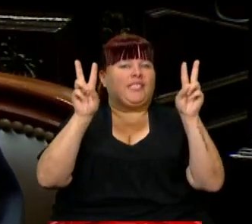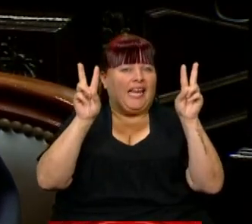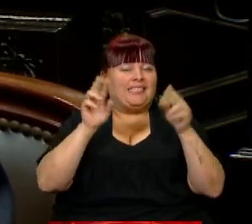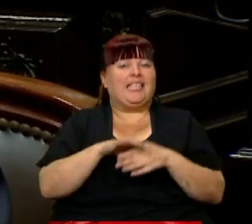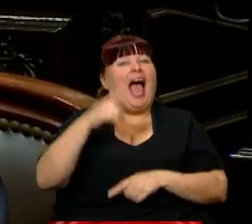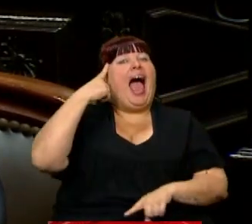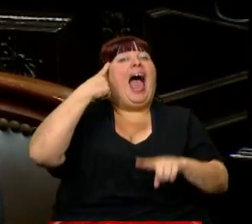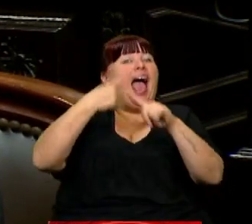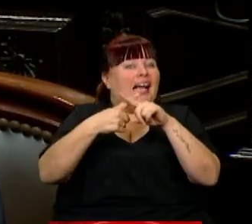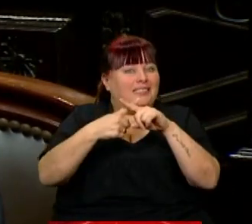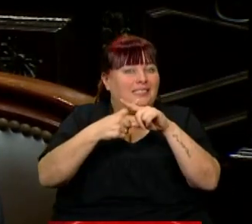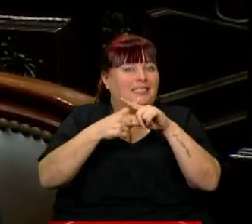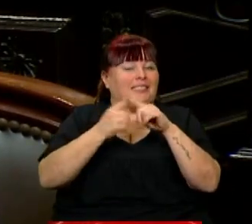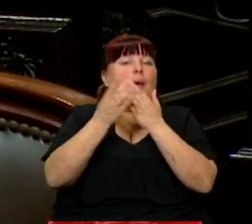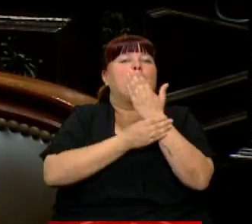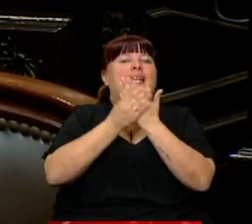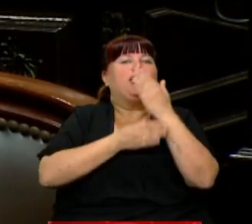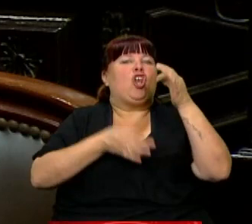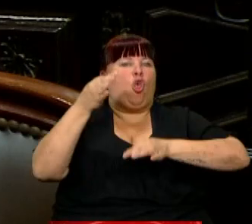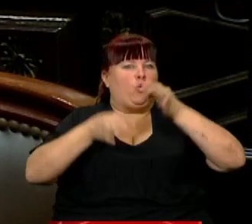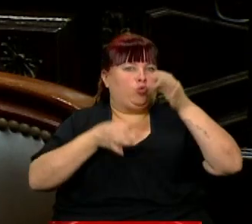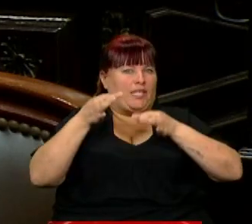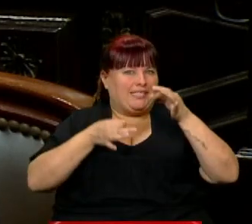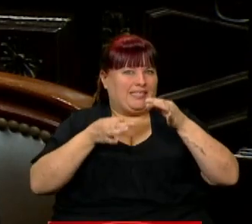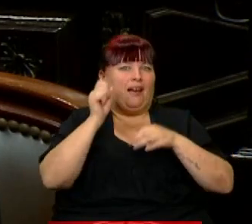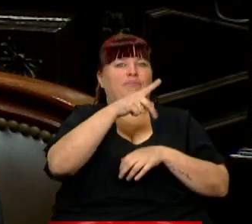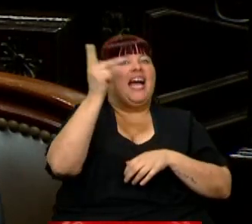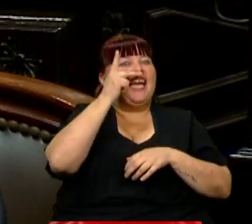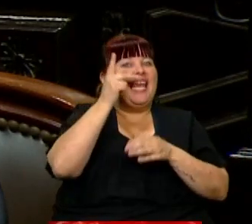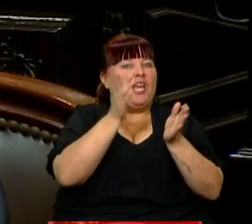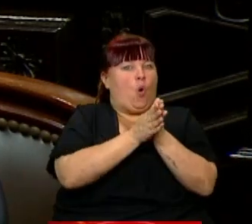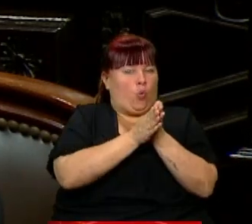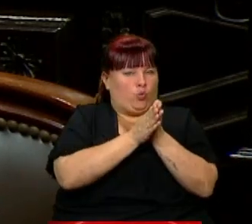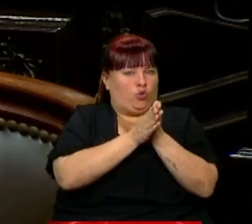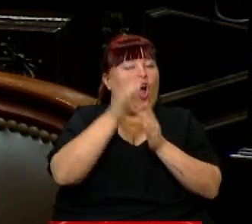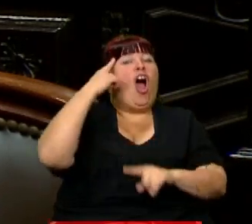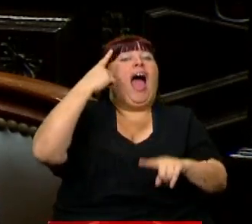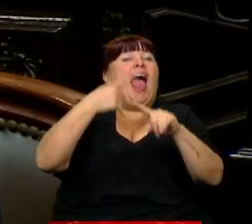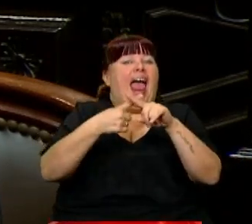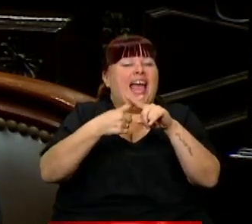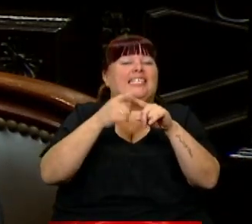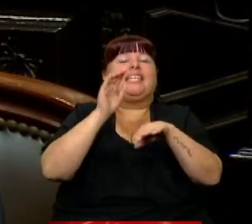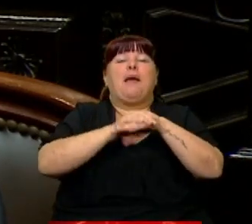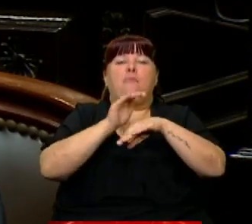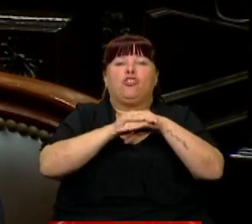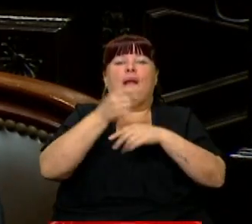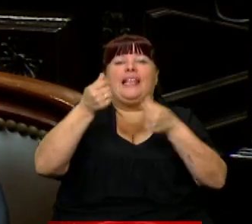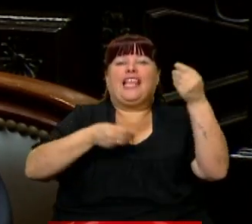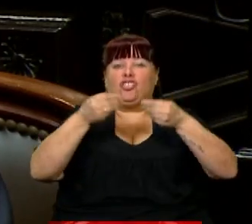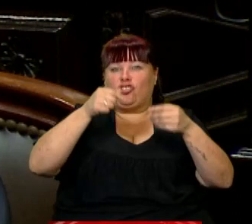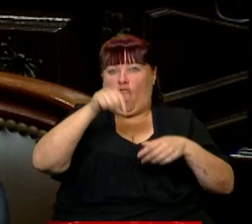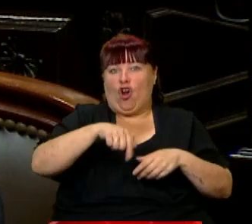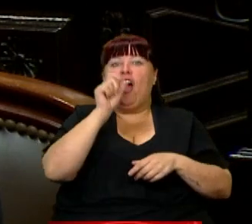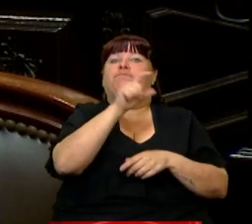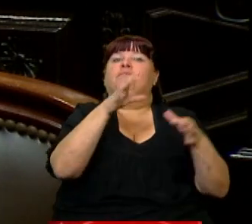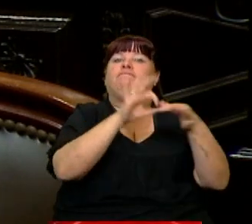Justicialista, que fue ex ministro de Justicia de Néstor Kirchner, que fue ex procurador general del Tesoro